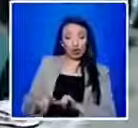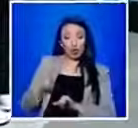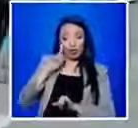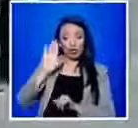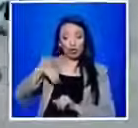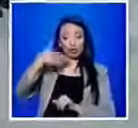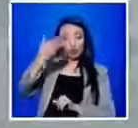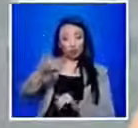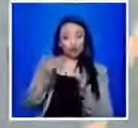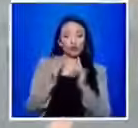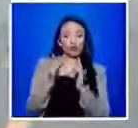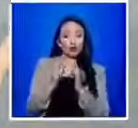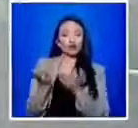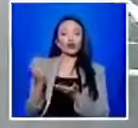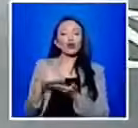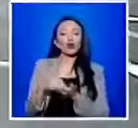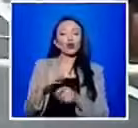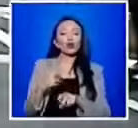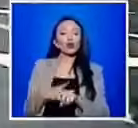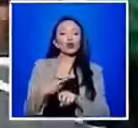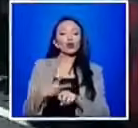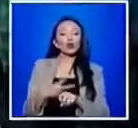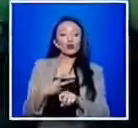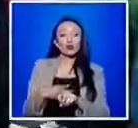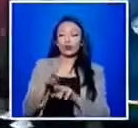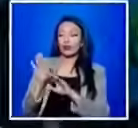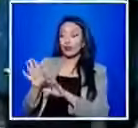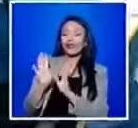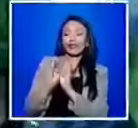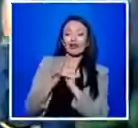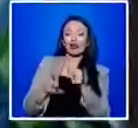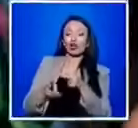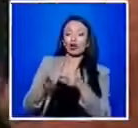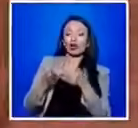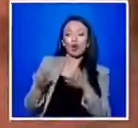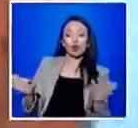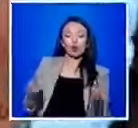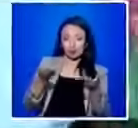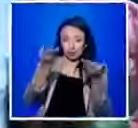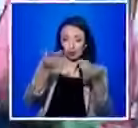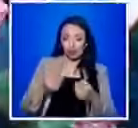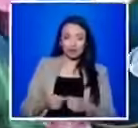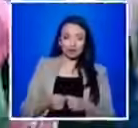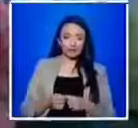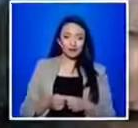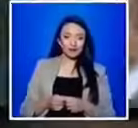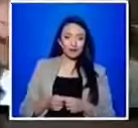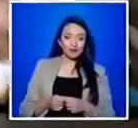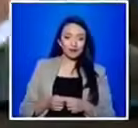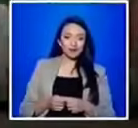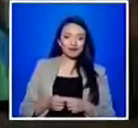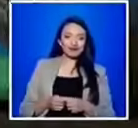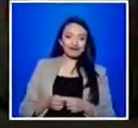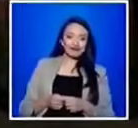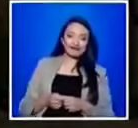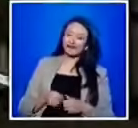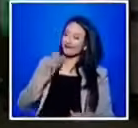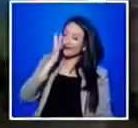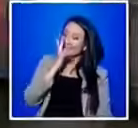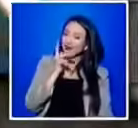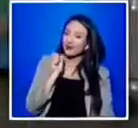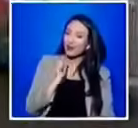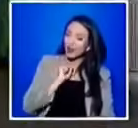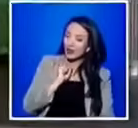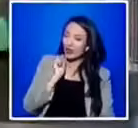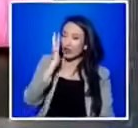más adelante nos volveremos a conectar. Continuamos atentos a la ceremonia de inauguración. Vuelvo con ustedes. Qué bonito, Andreita, qué